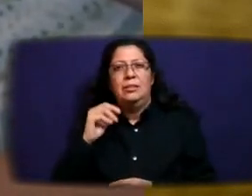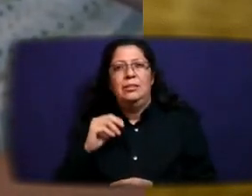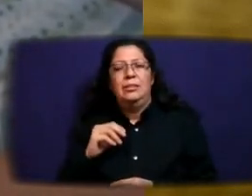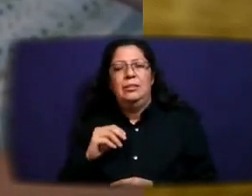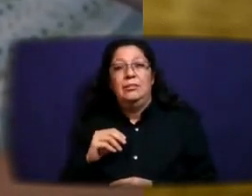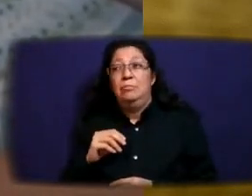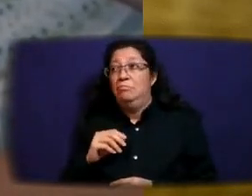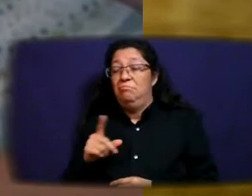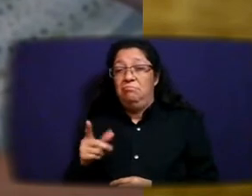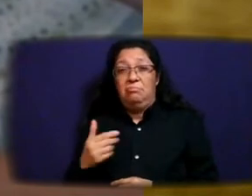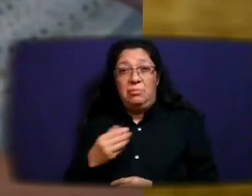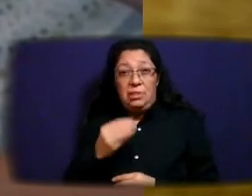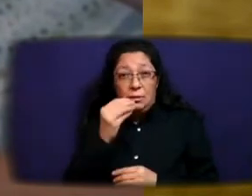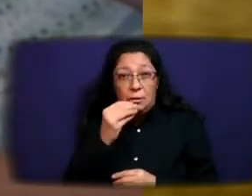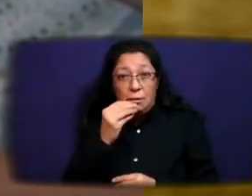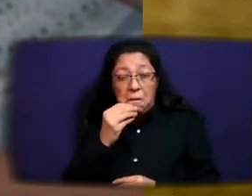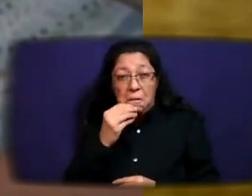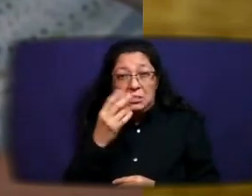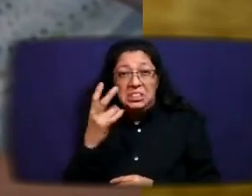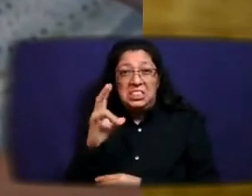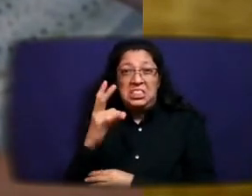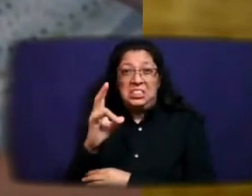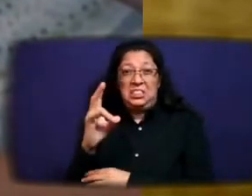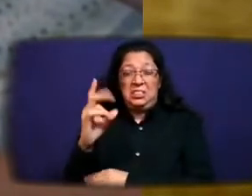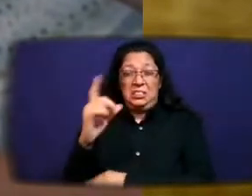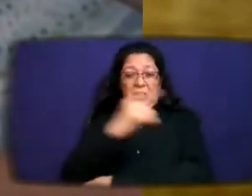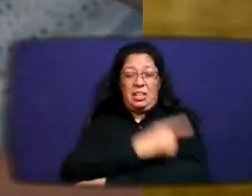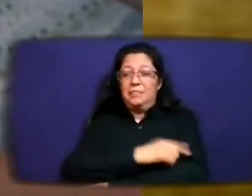Ella no ha comido en 17 días.